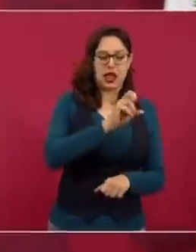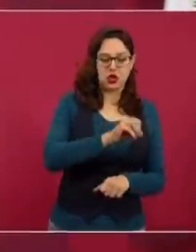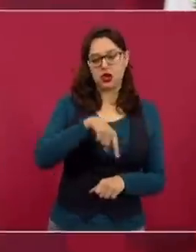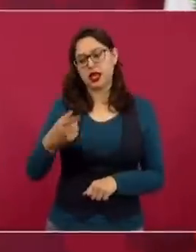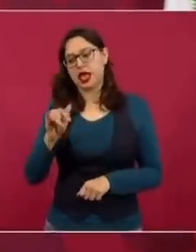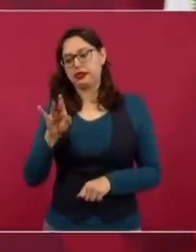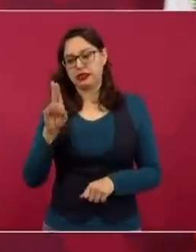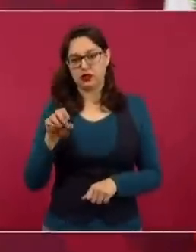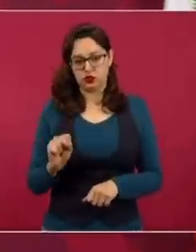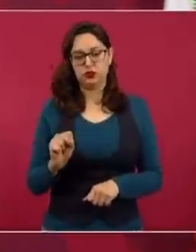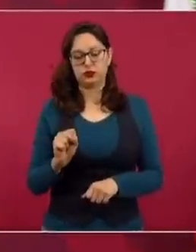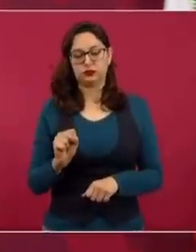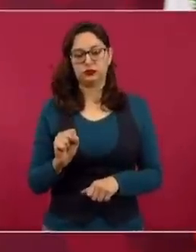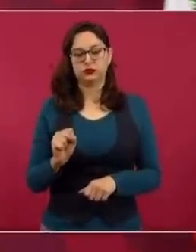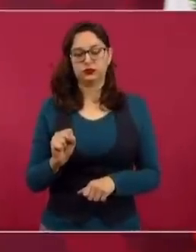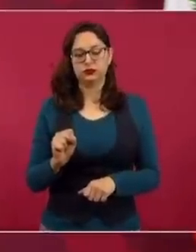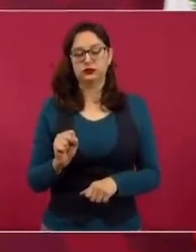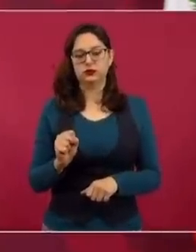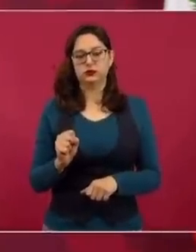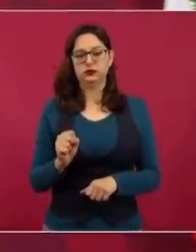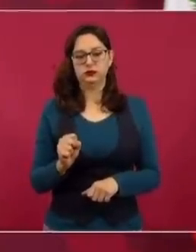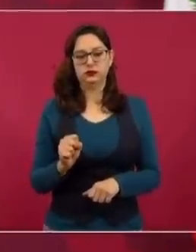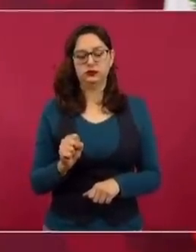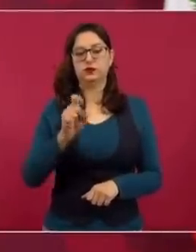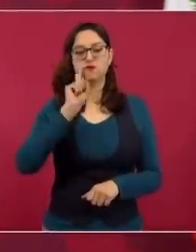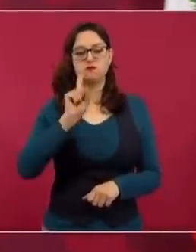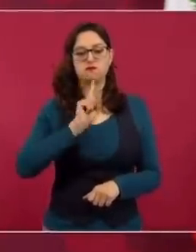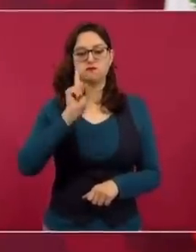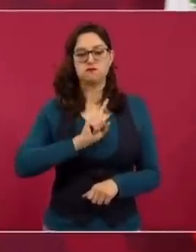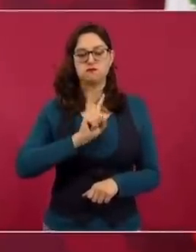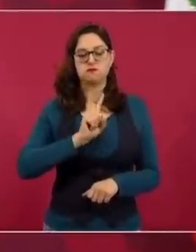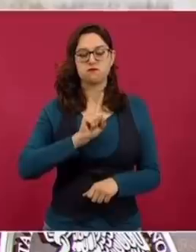latinos, Aguilar Camín. La señora